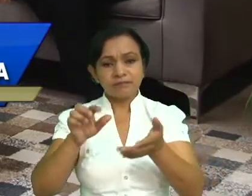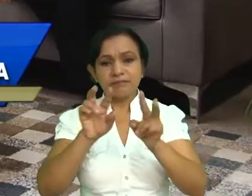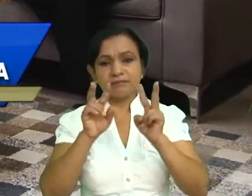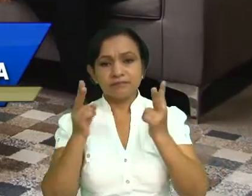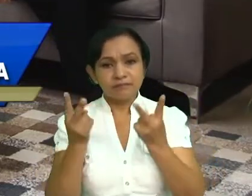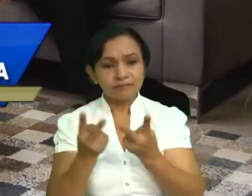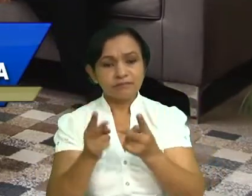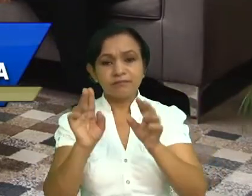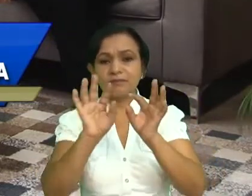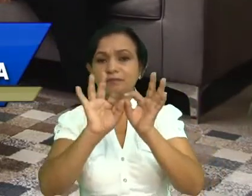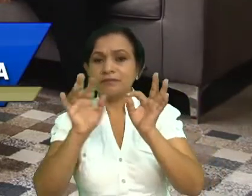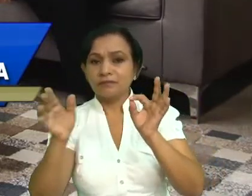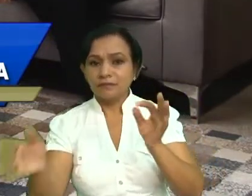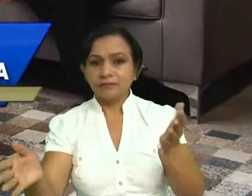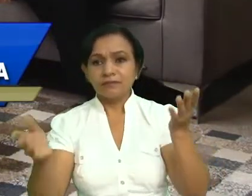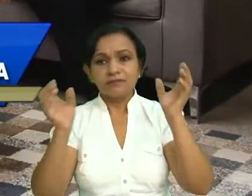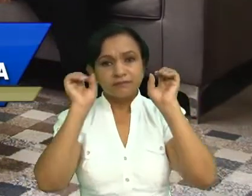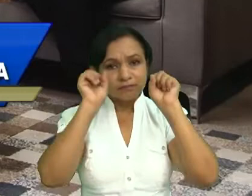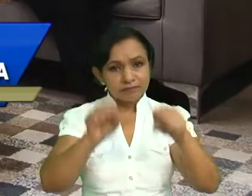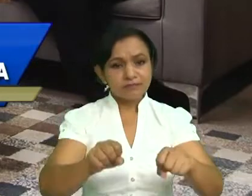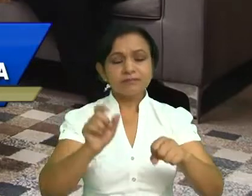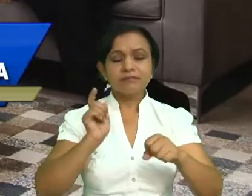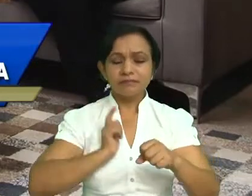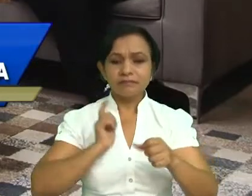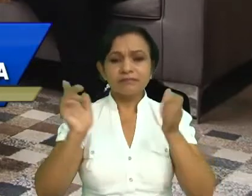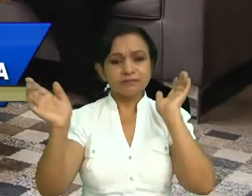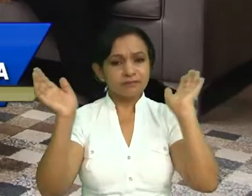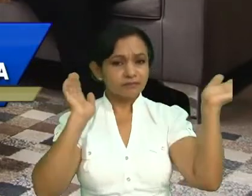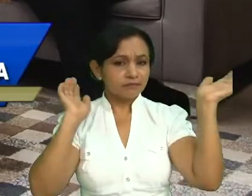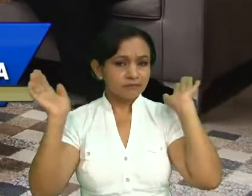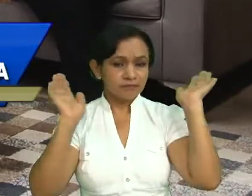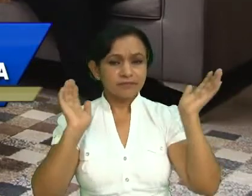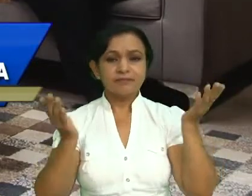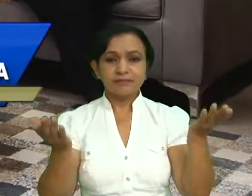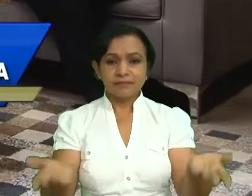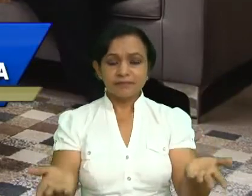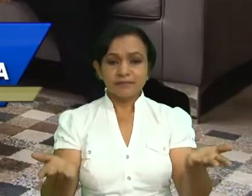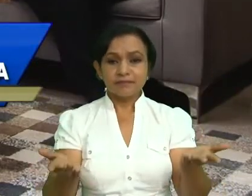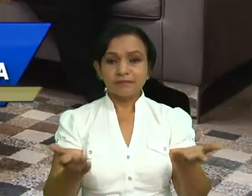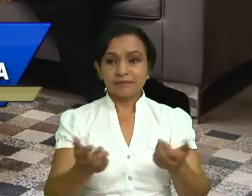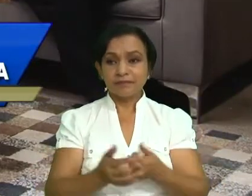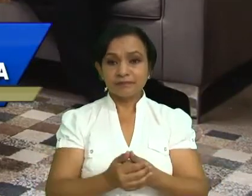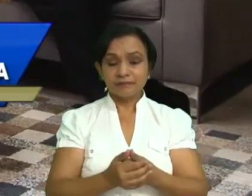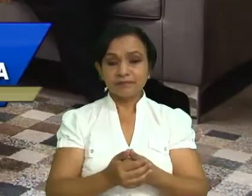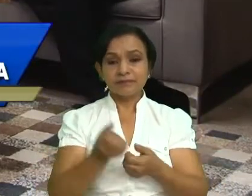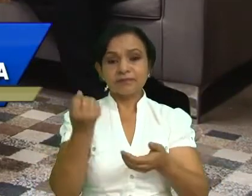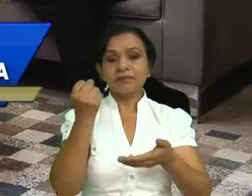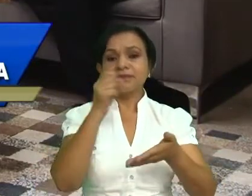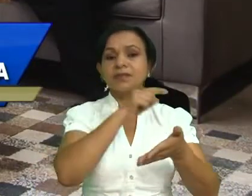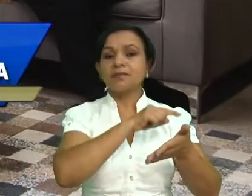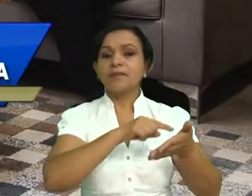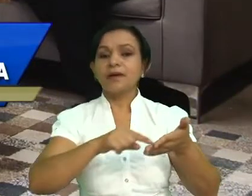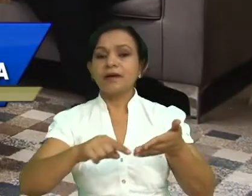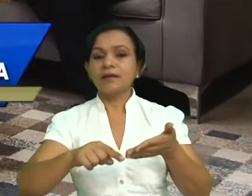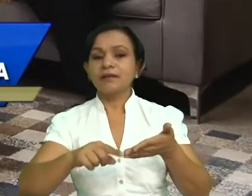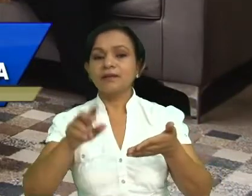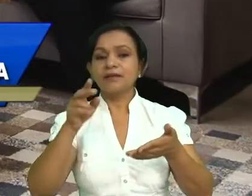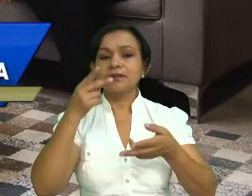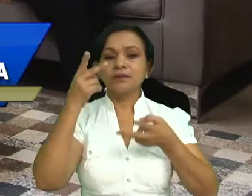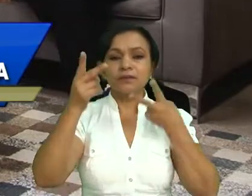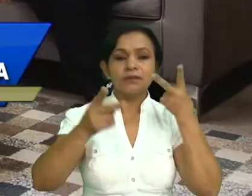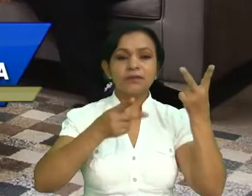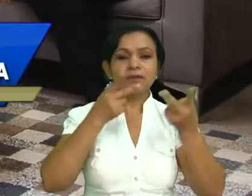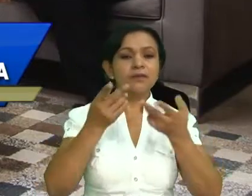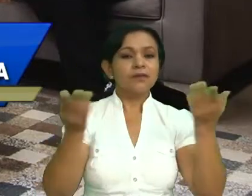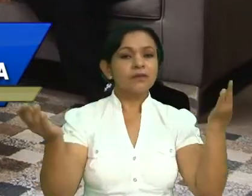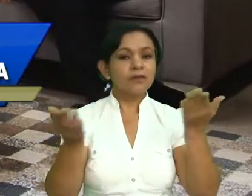la fruta, así es que totalmente abastecido, por eso es que se llena. Si nosotros hicimos semanal, hacemos nosotros un reporte